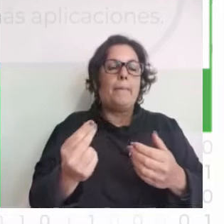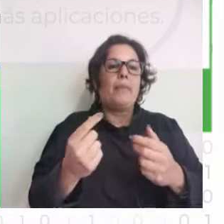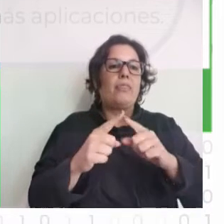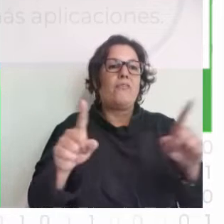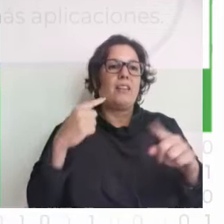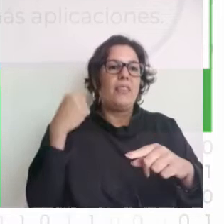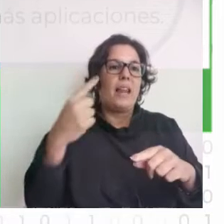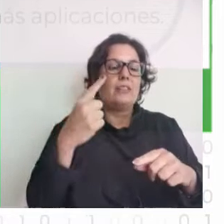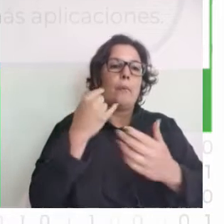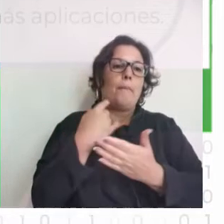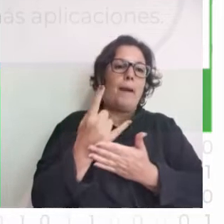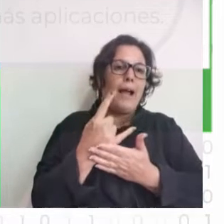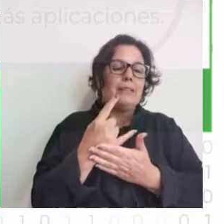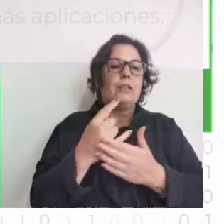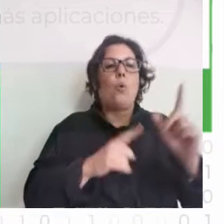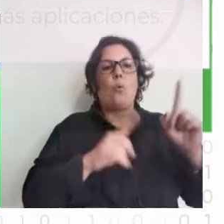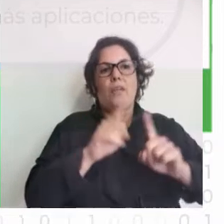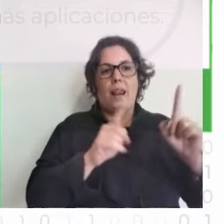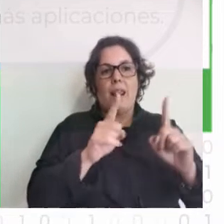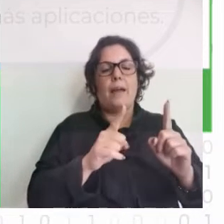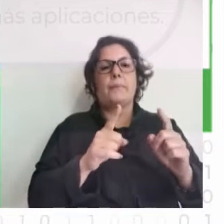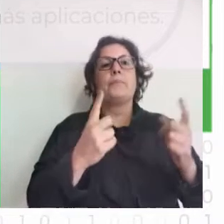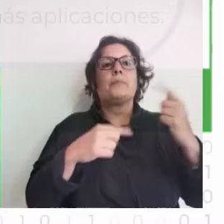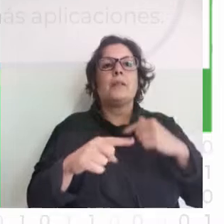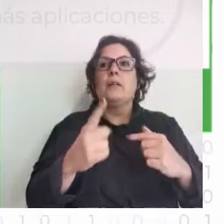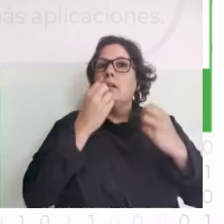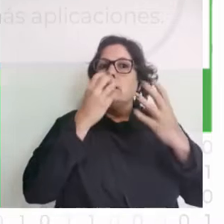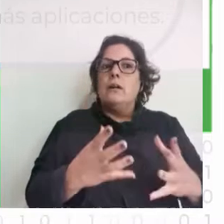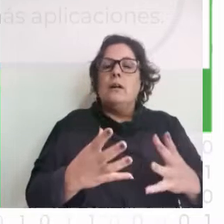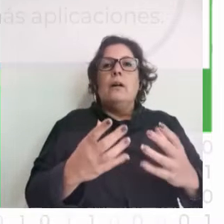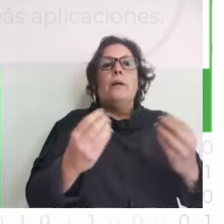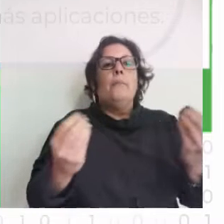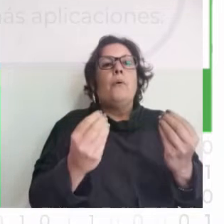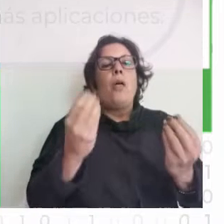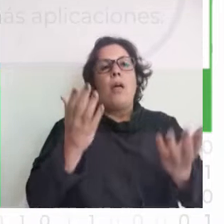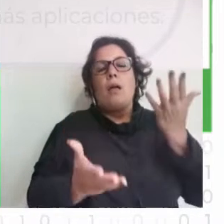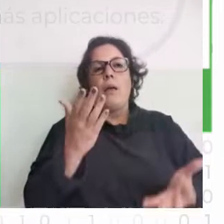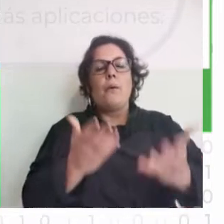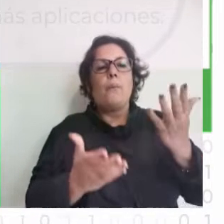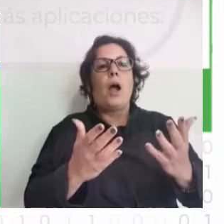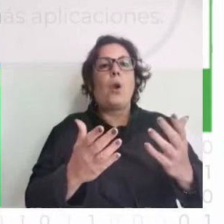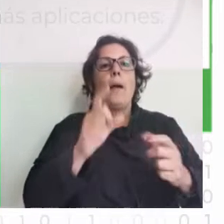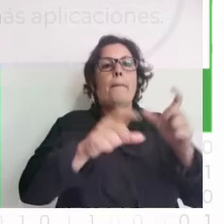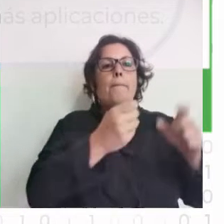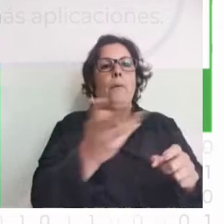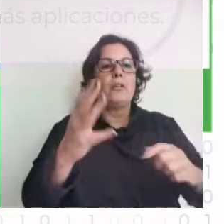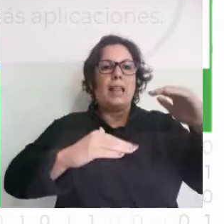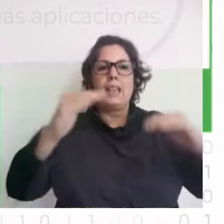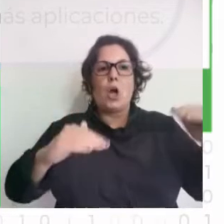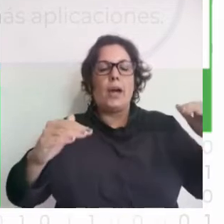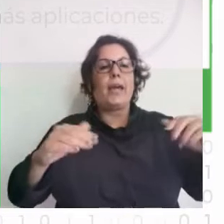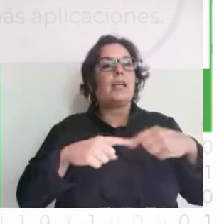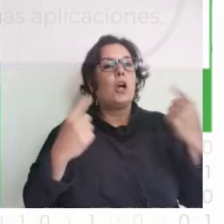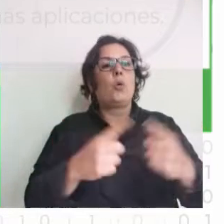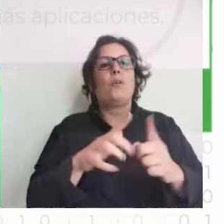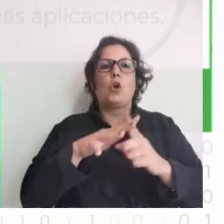entre Plan Ceibal y la UDELAR. Dentro de las ventajas, es un instrumento para evaluar población heterogénea. En nuestro contexto,